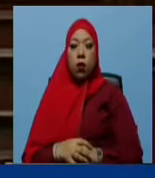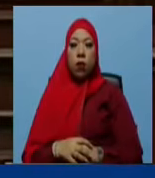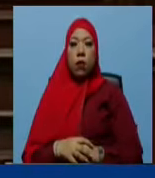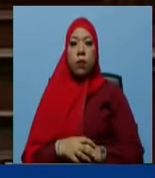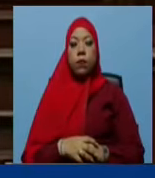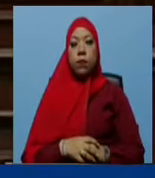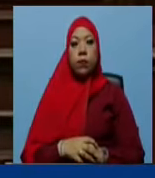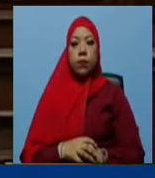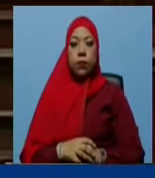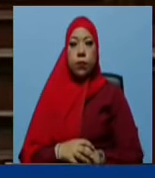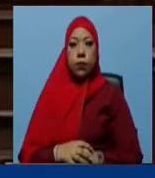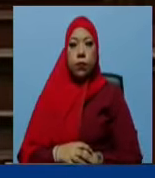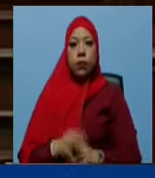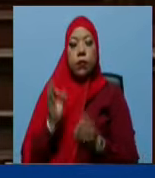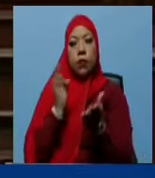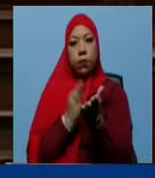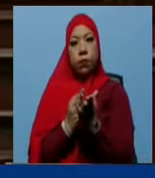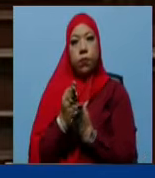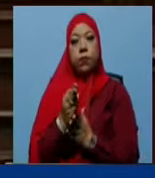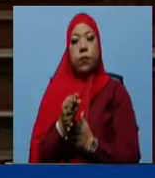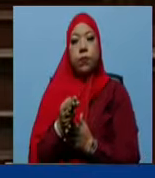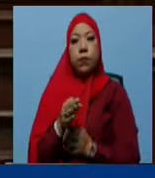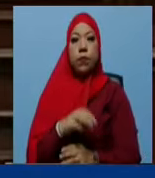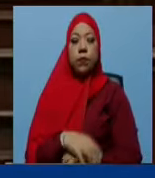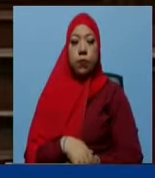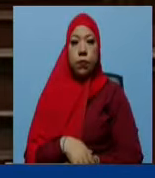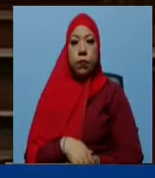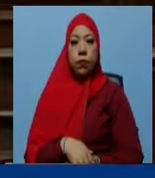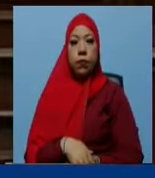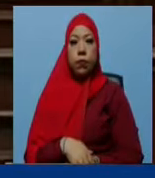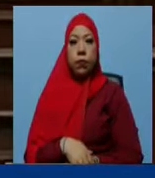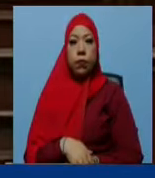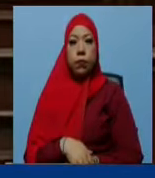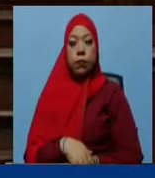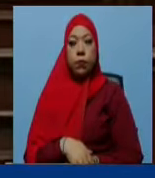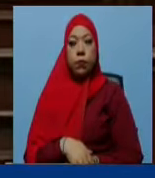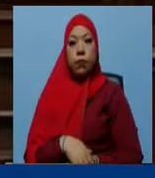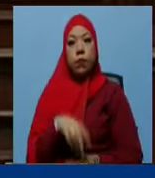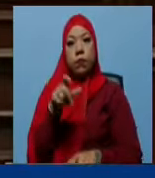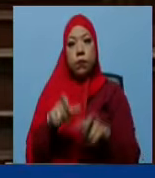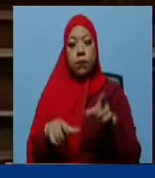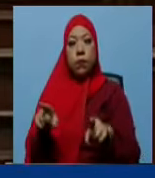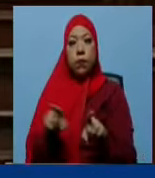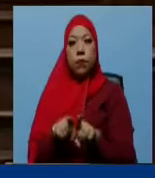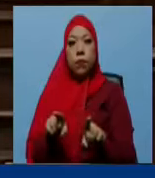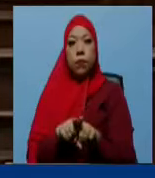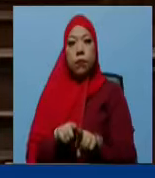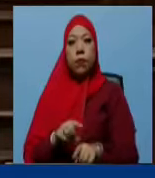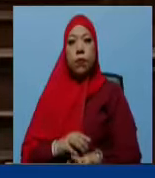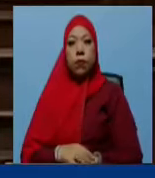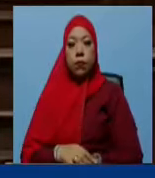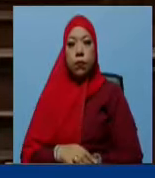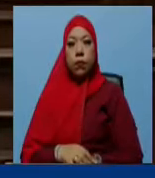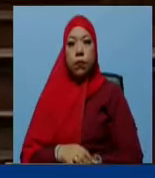que nos marca para siempre y por siempre. Palabra cierta, ¿ves?